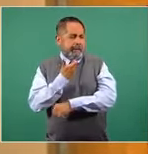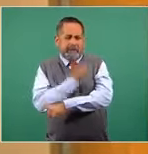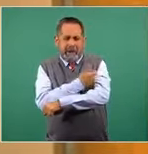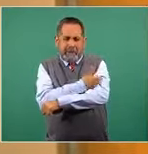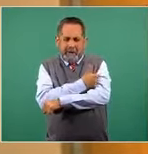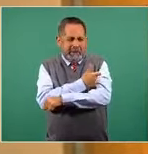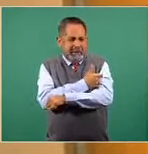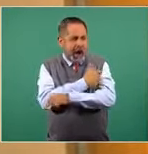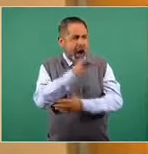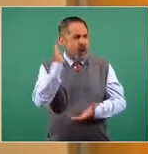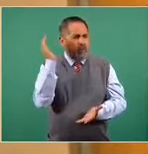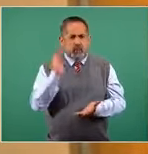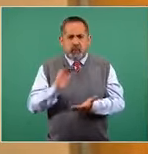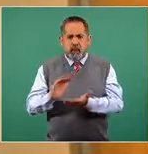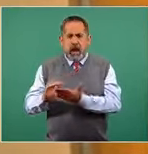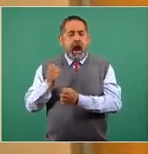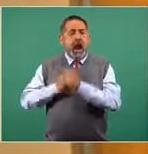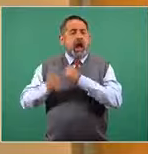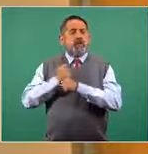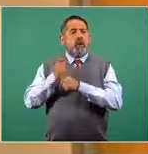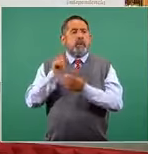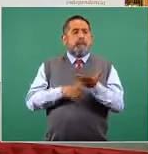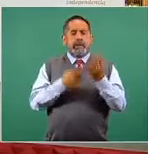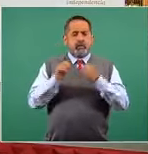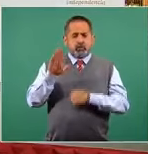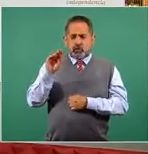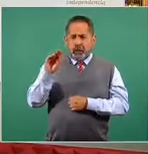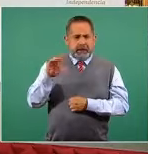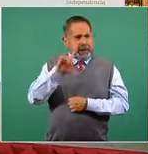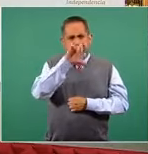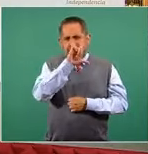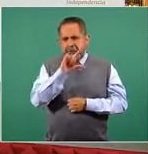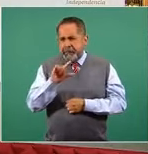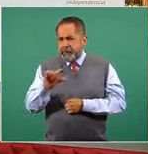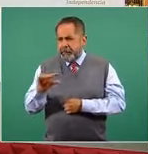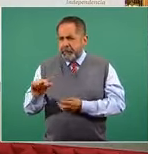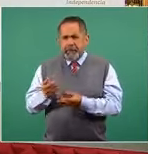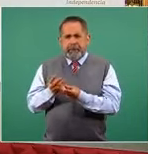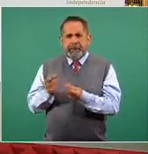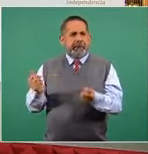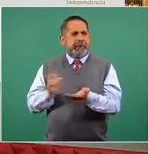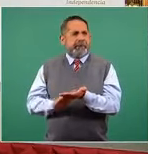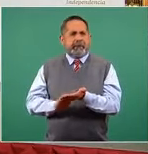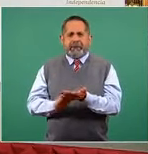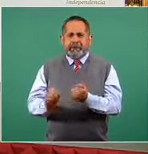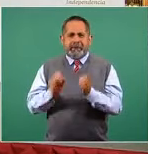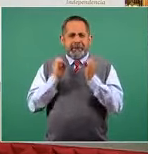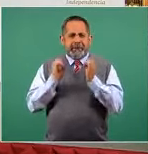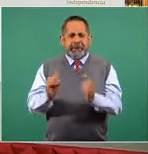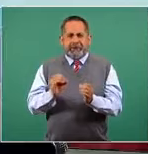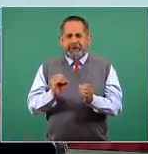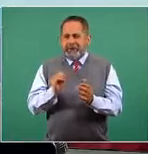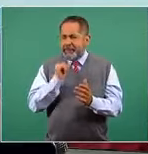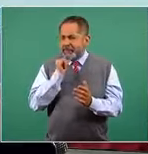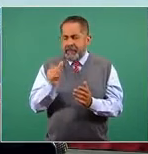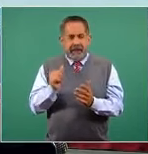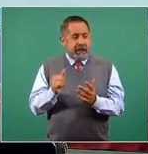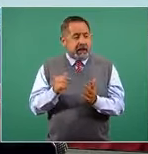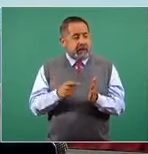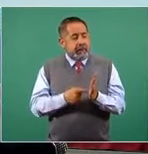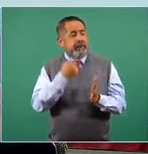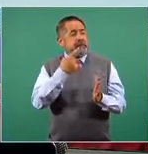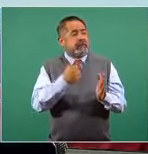años 90 del siglo XX y lo que llevamos hasta ahora del siglo XXI, ya la probabilidad de